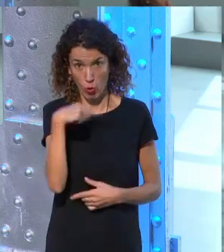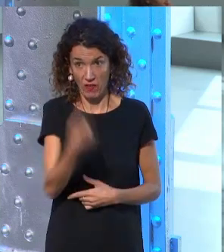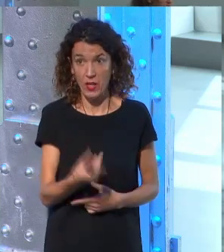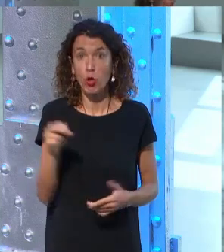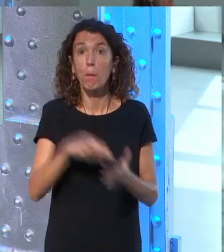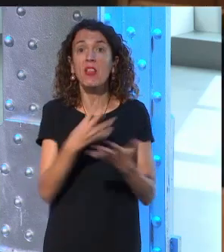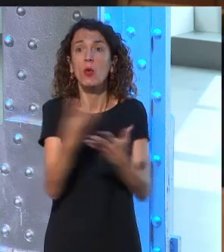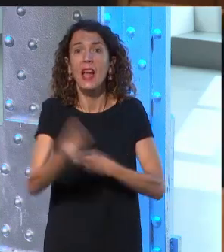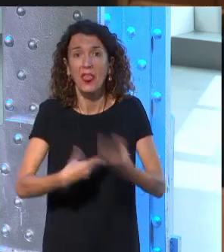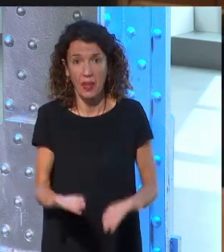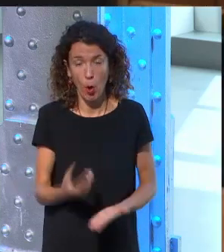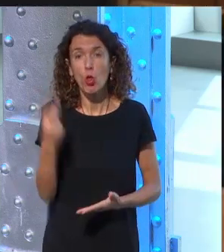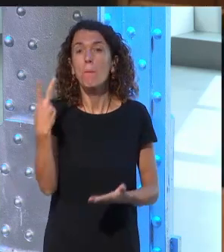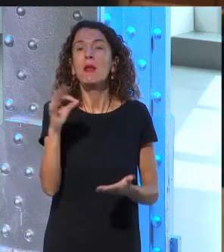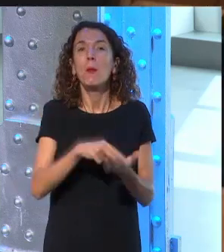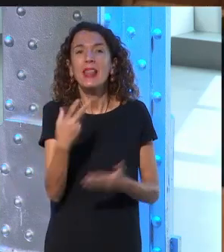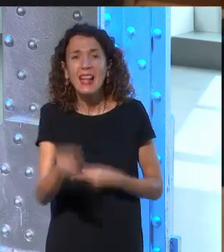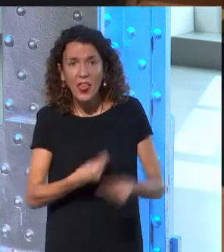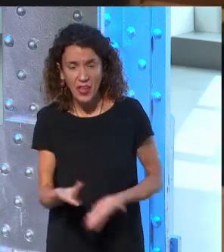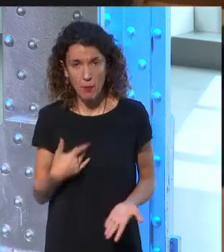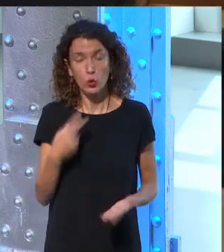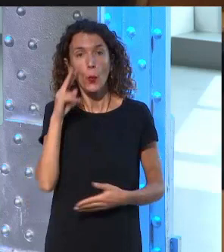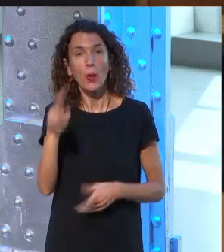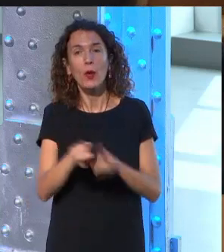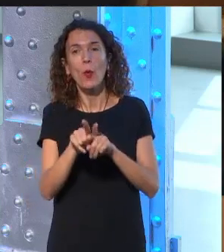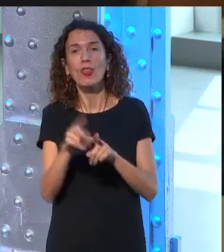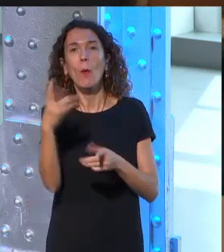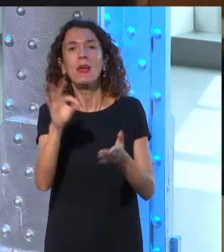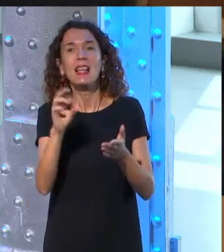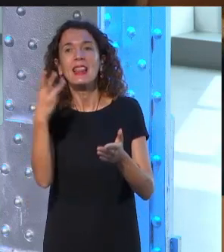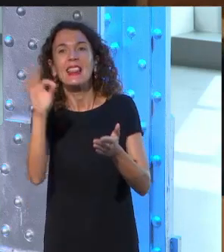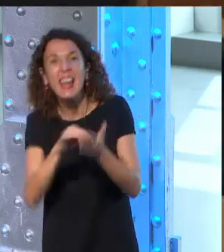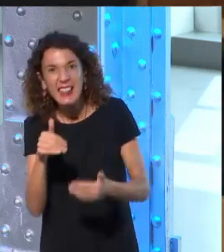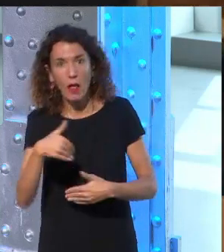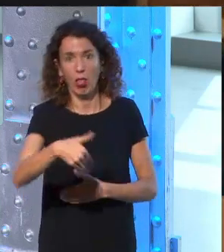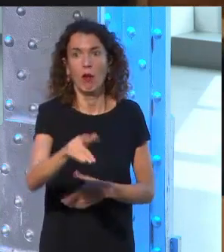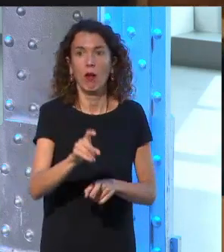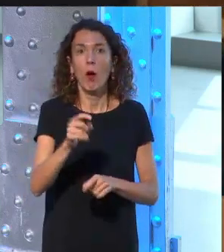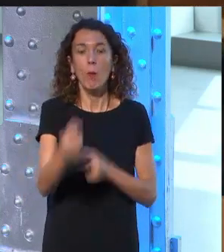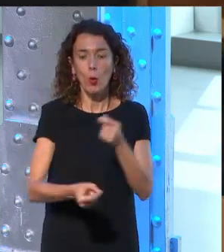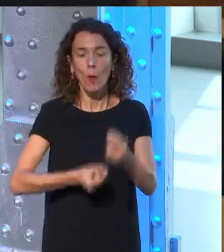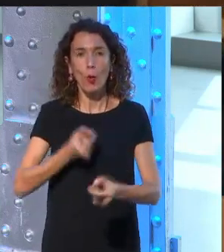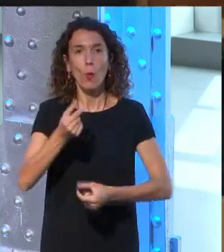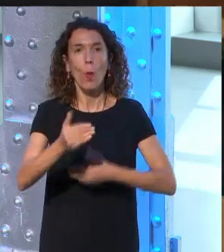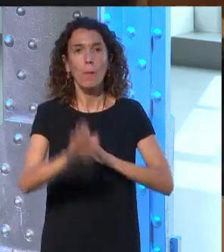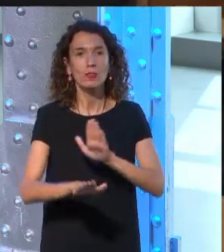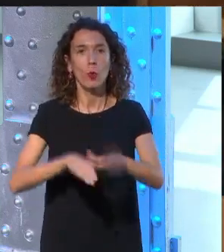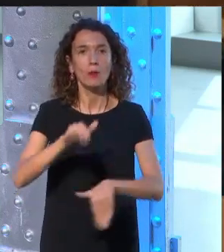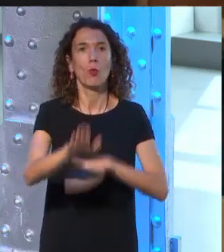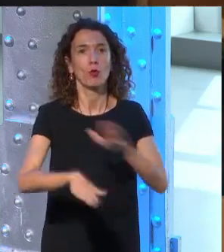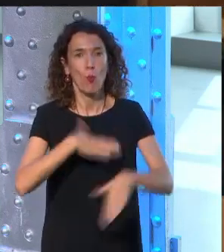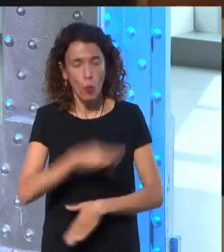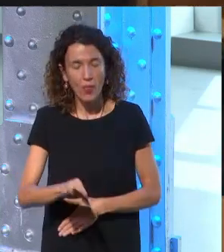lo que pasará en 2019 y en 2020. Y así yo veo que la escalera de 2030 se sube peldaño a peldaño. Importante, y lo han venido